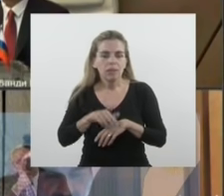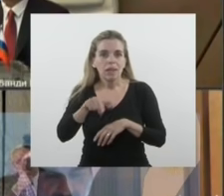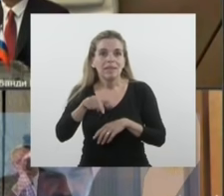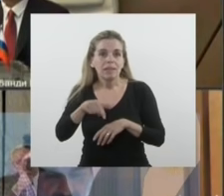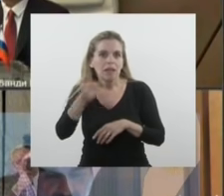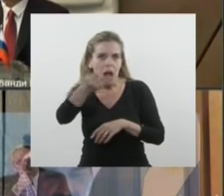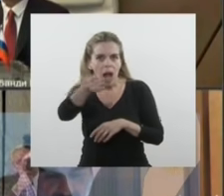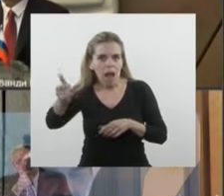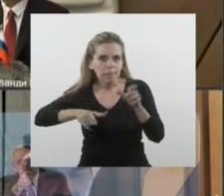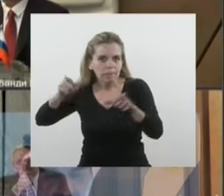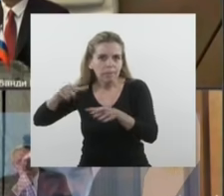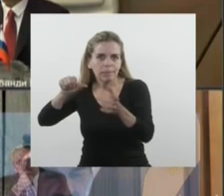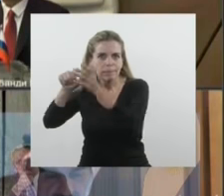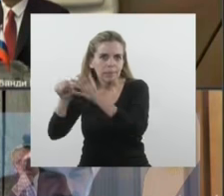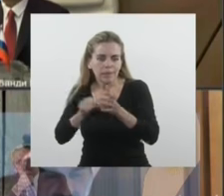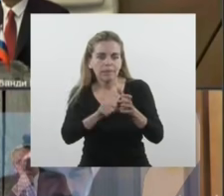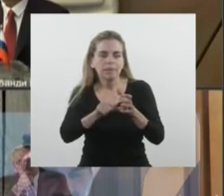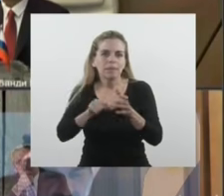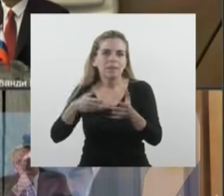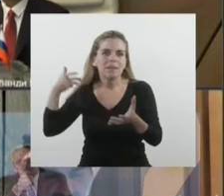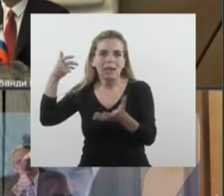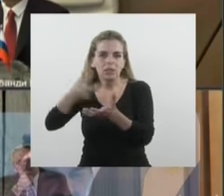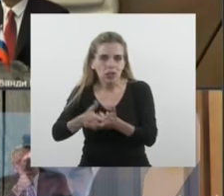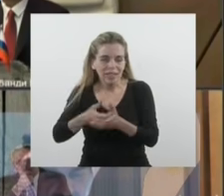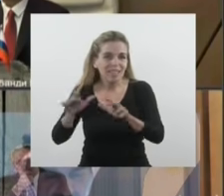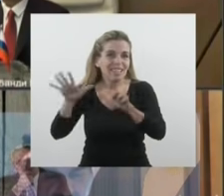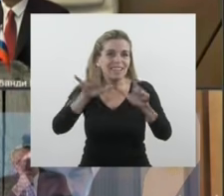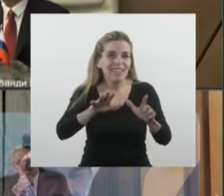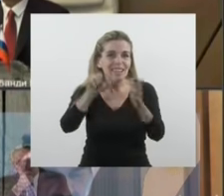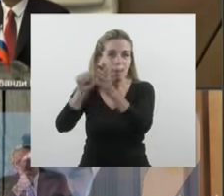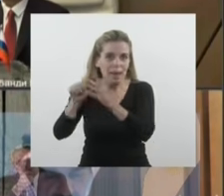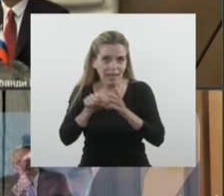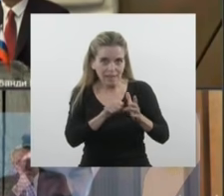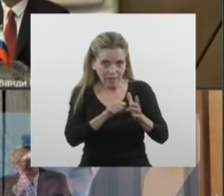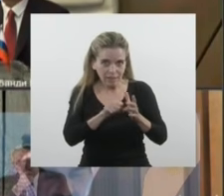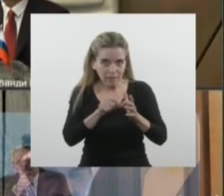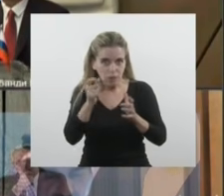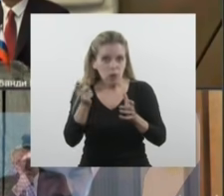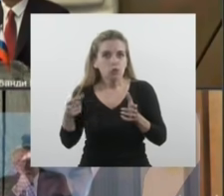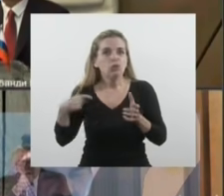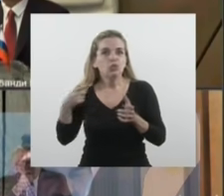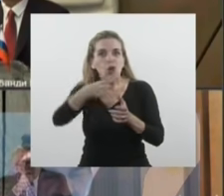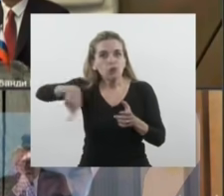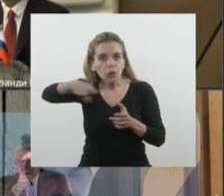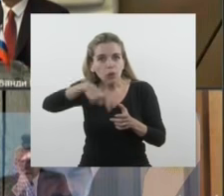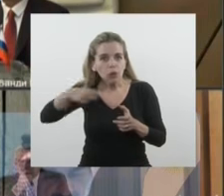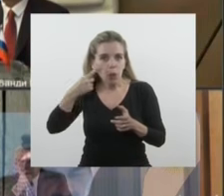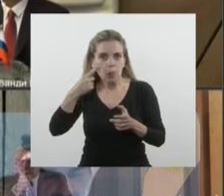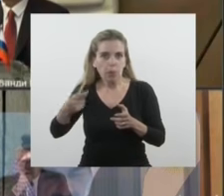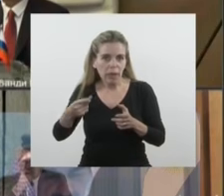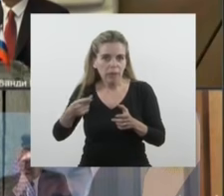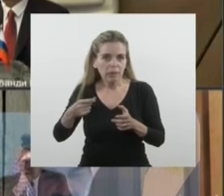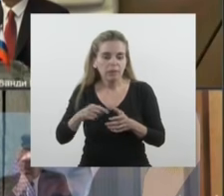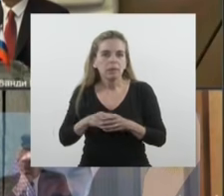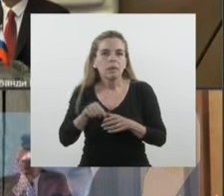listas de 77 países y nuestros socios advierten en los